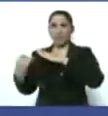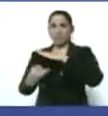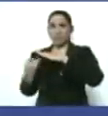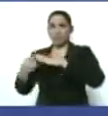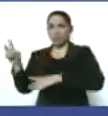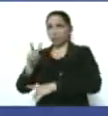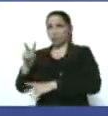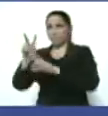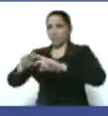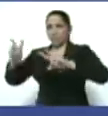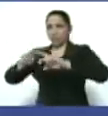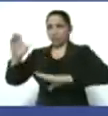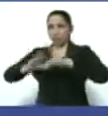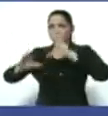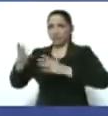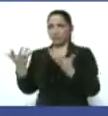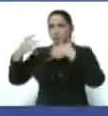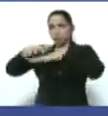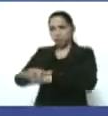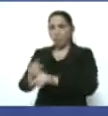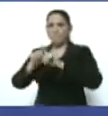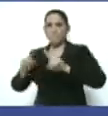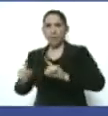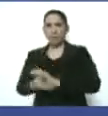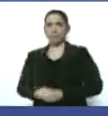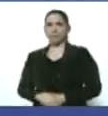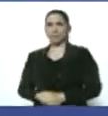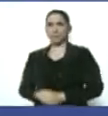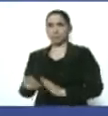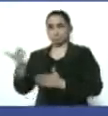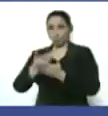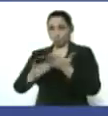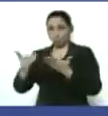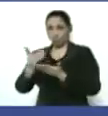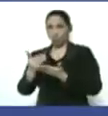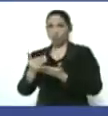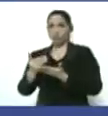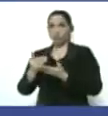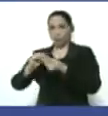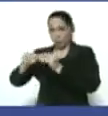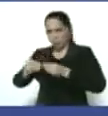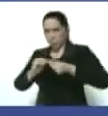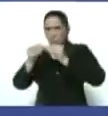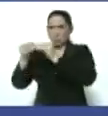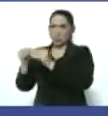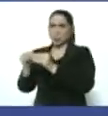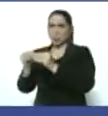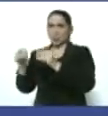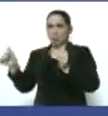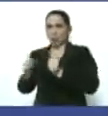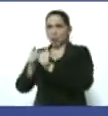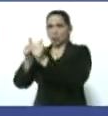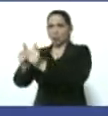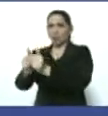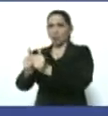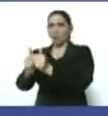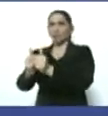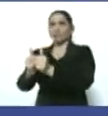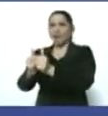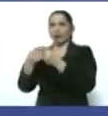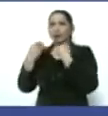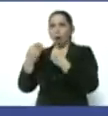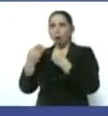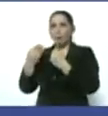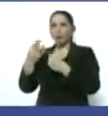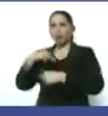Científicas, estamos articulándonos para el diseño del hisopo que acompaña al medio de transporte. En este